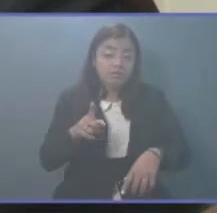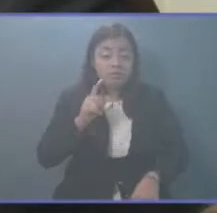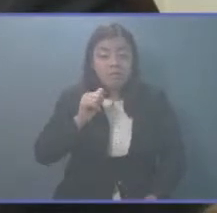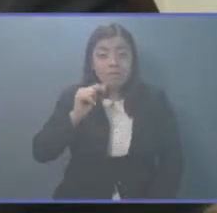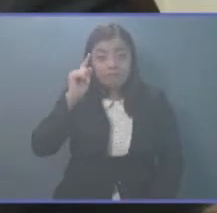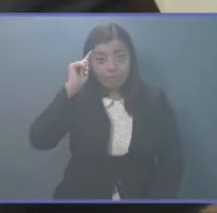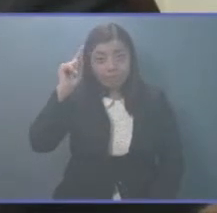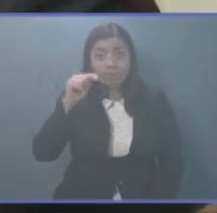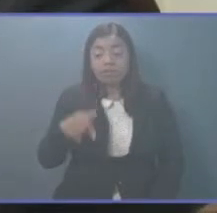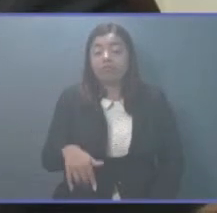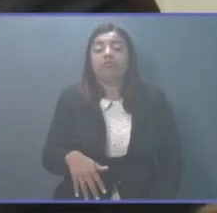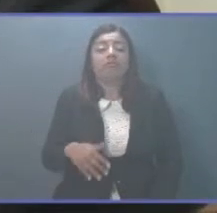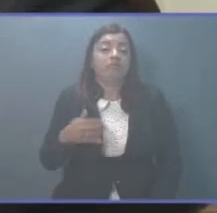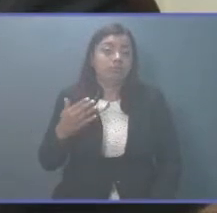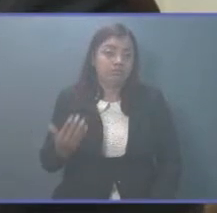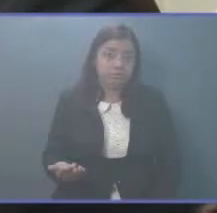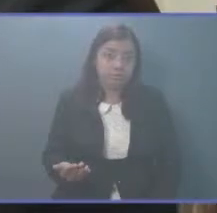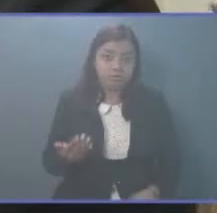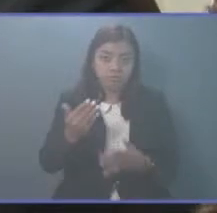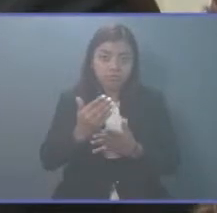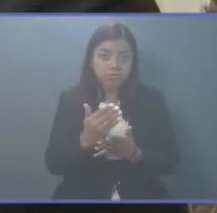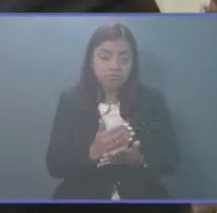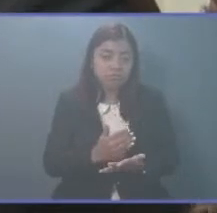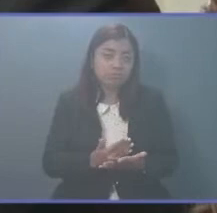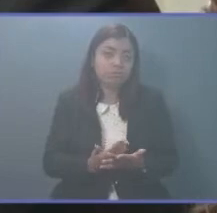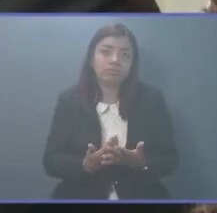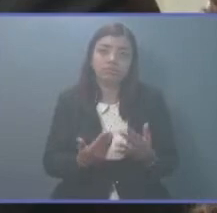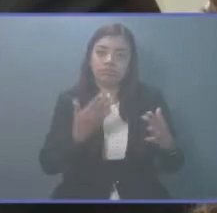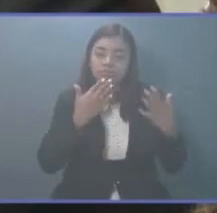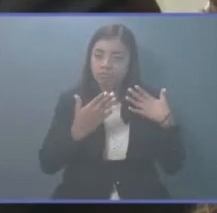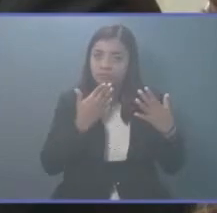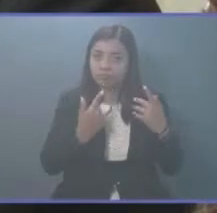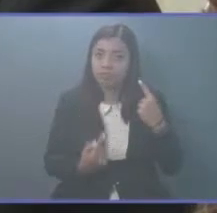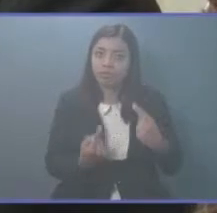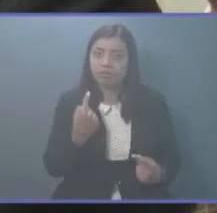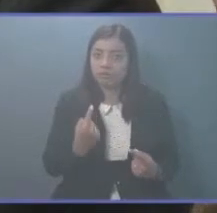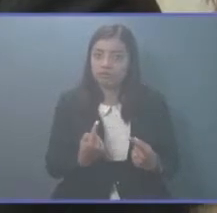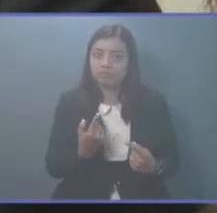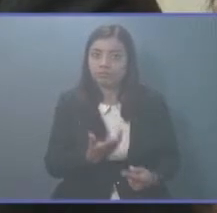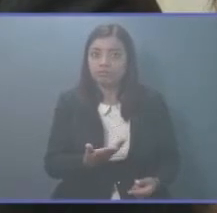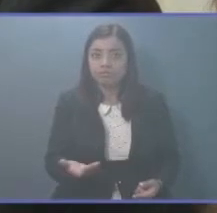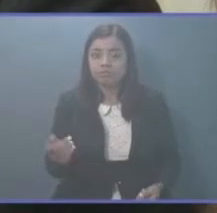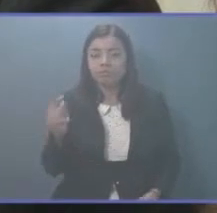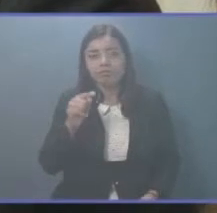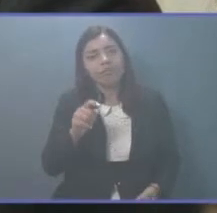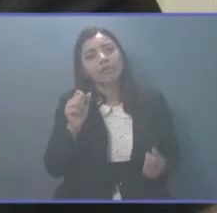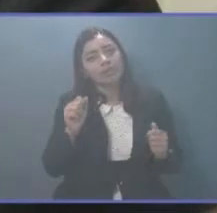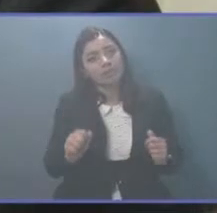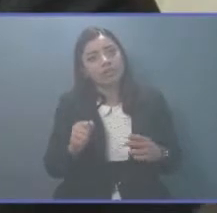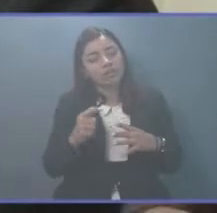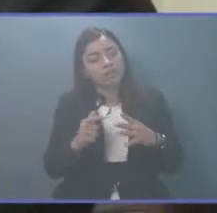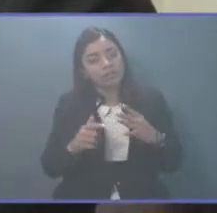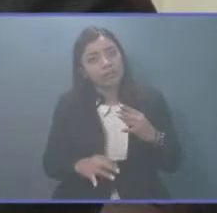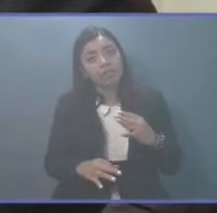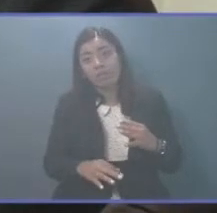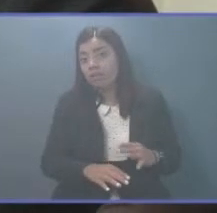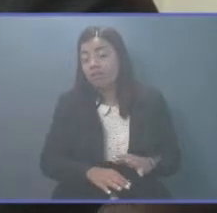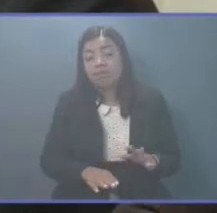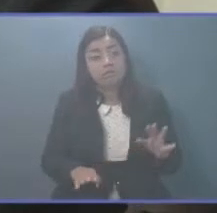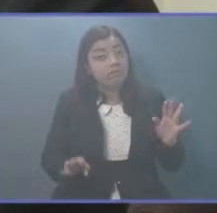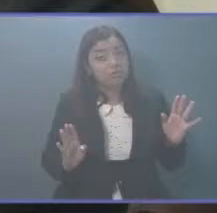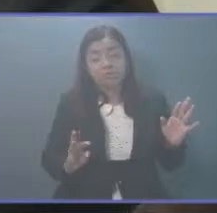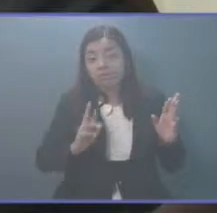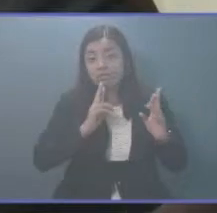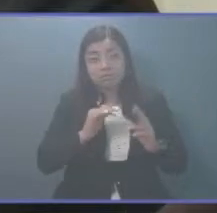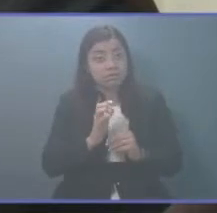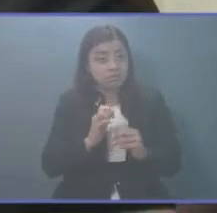idea. Porque sí solo quedó en la mera explicación de cuáles son los vacíos que usted ve en esta ley, pero no la